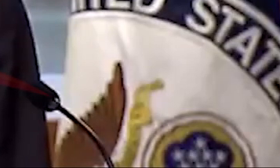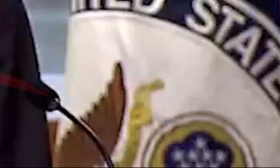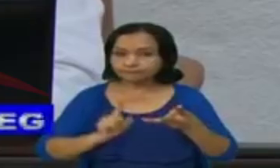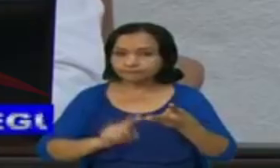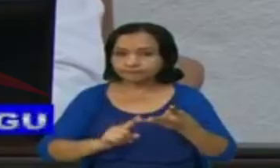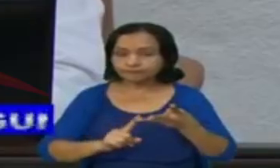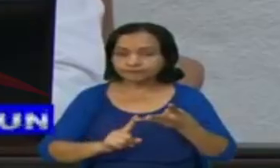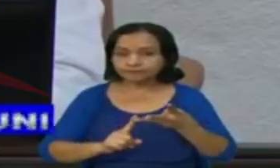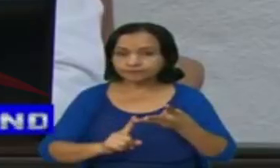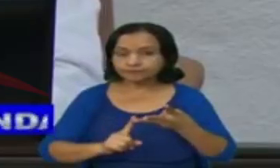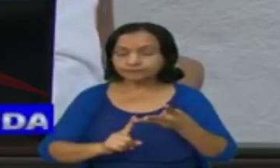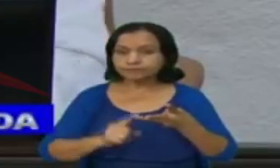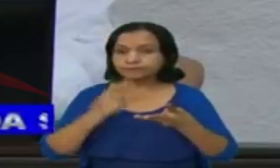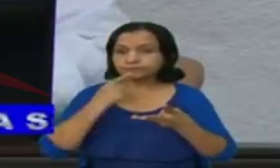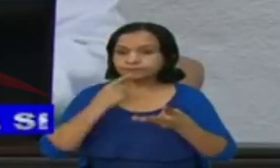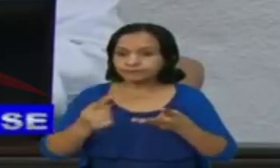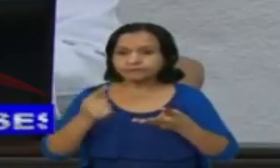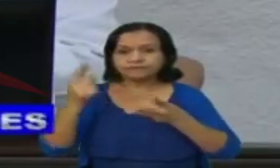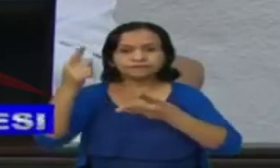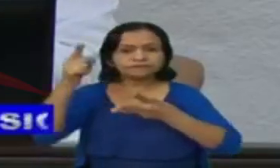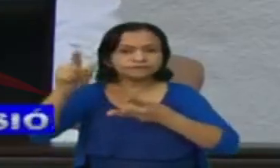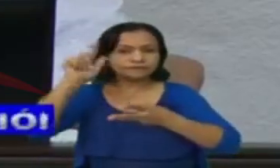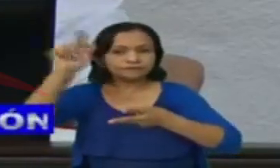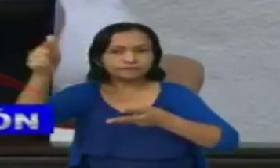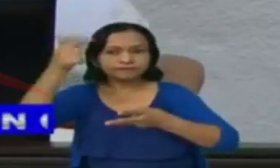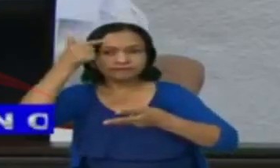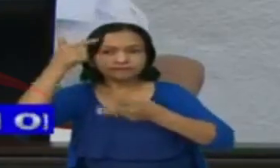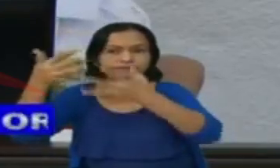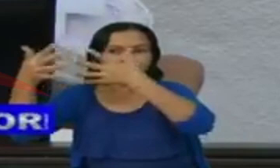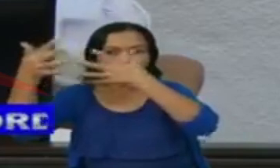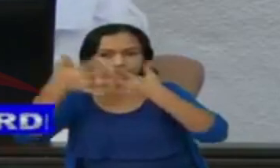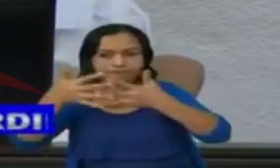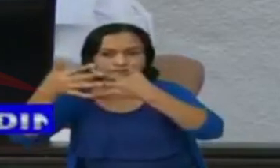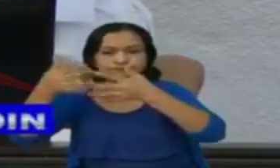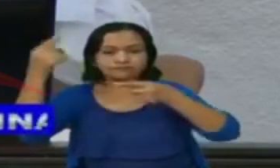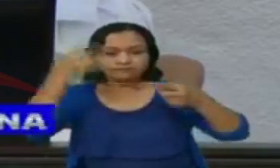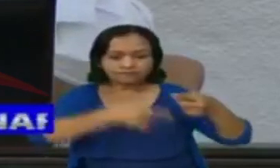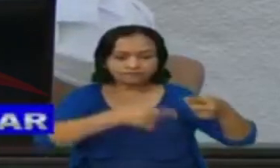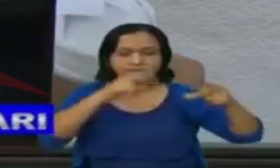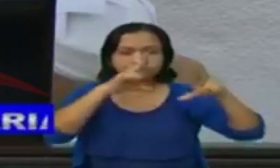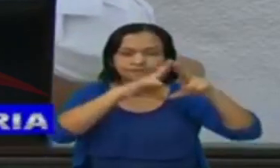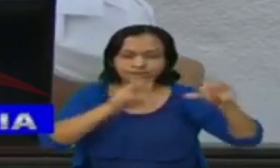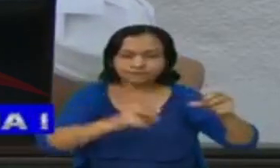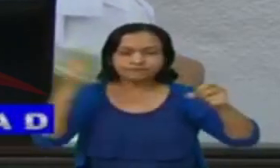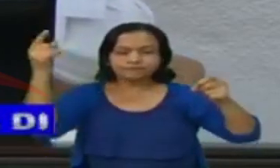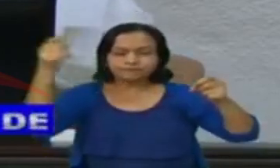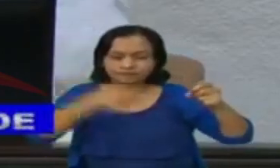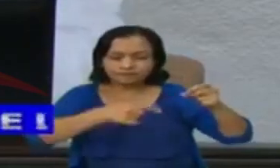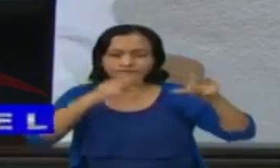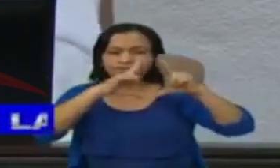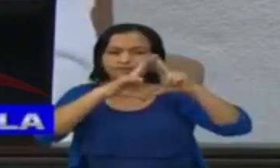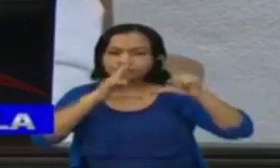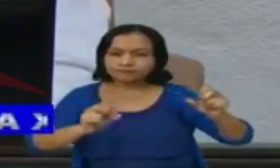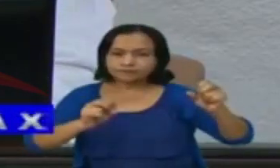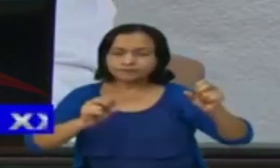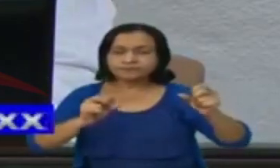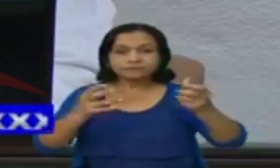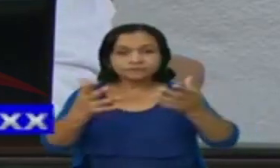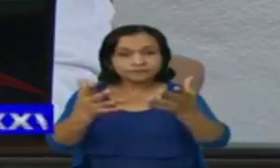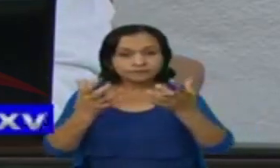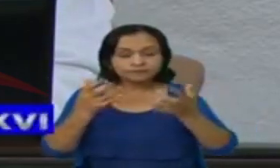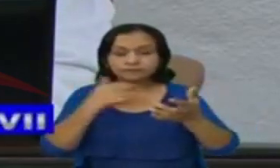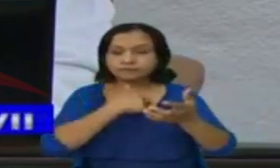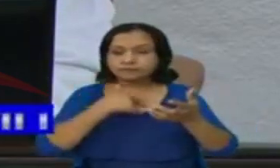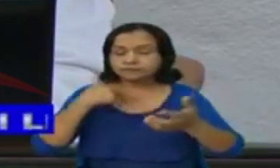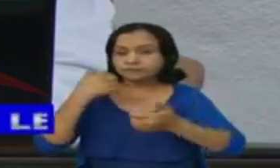que las reiteradas agresiones del gobierno de los Estados Unidos de América en contra del pueblo nicaragüense pretenden